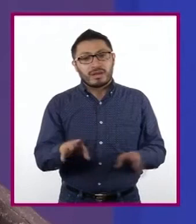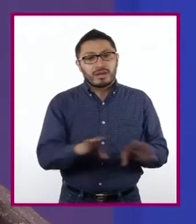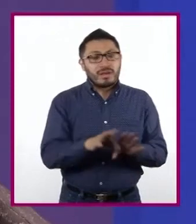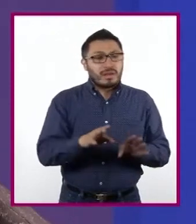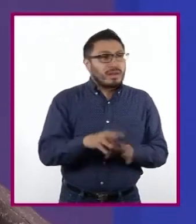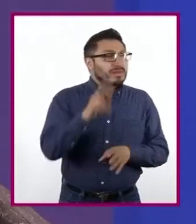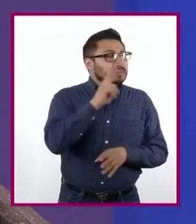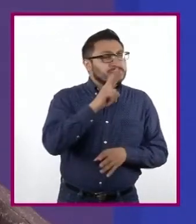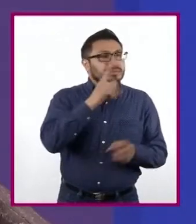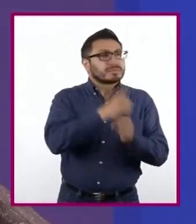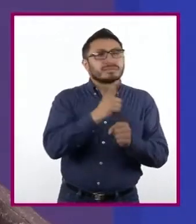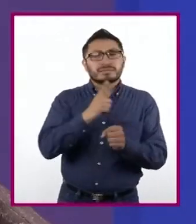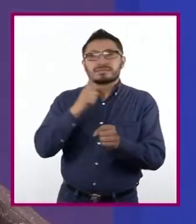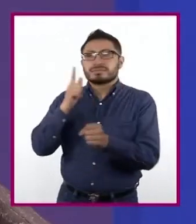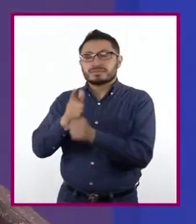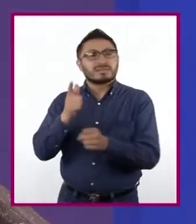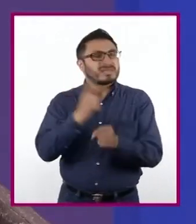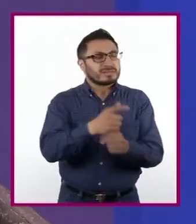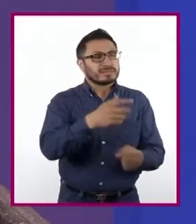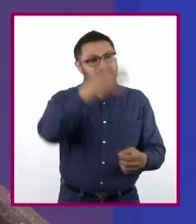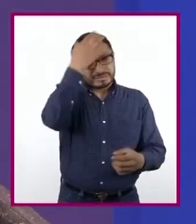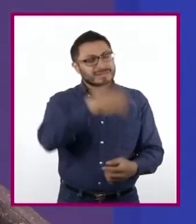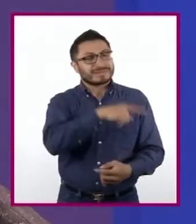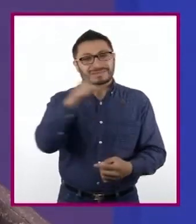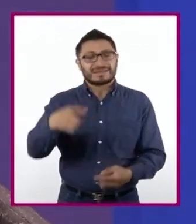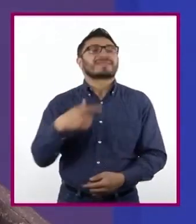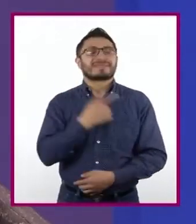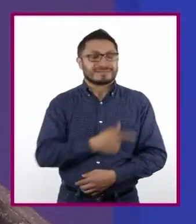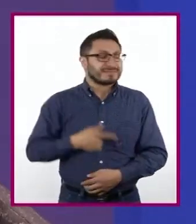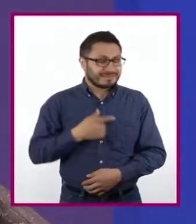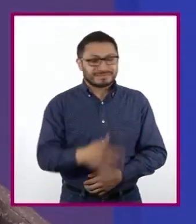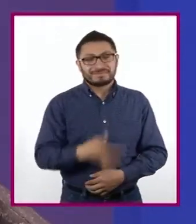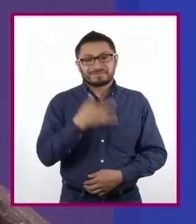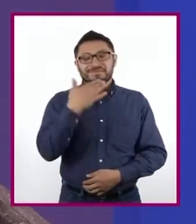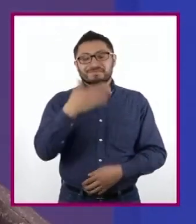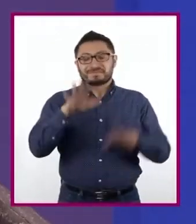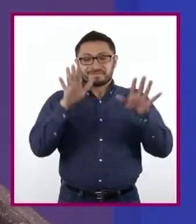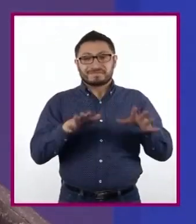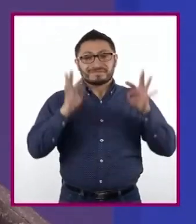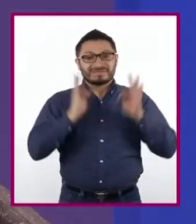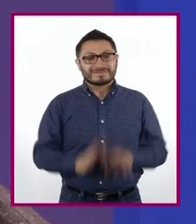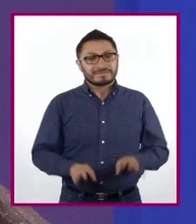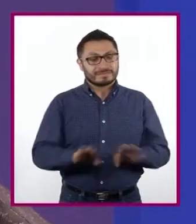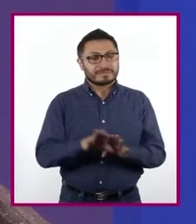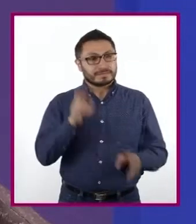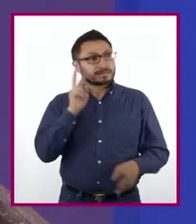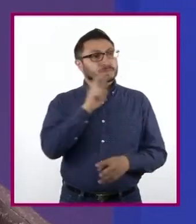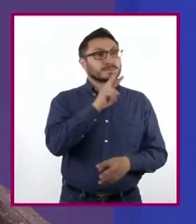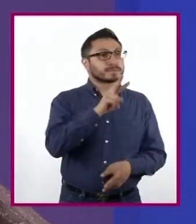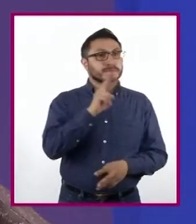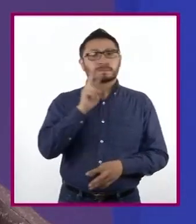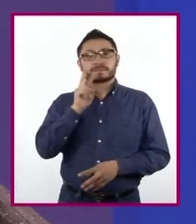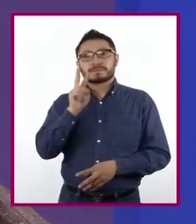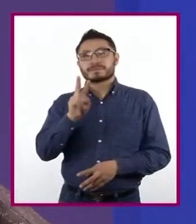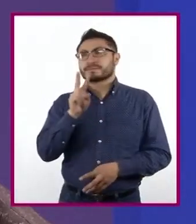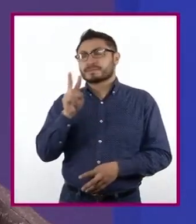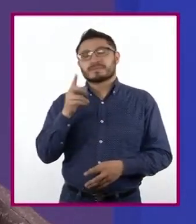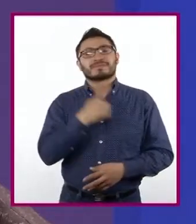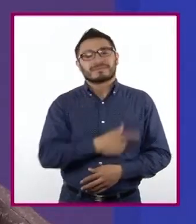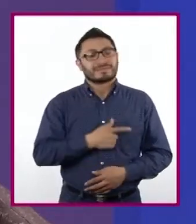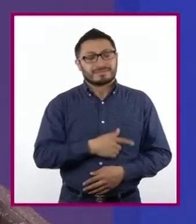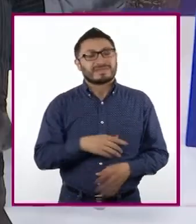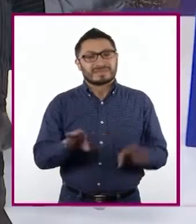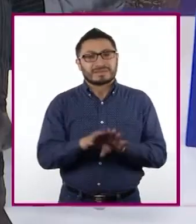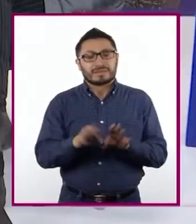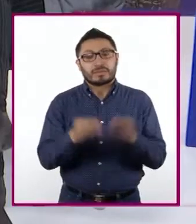sean agradables, que al hacer contacto visual con ellas les permita disminuir el agobio de estar frente a muchas personas.